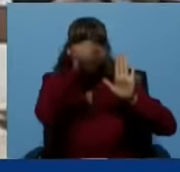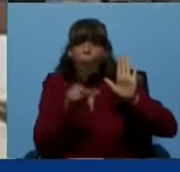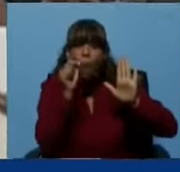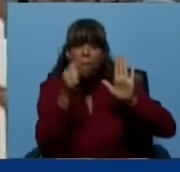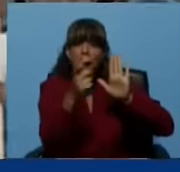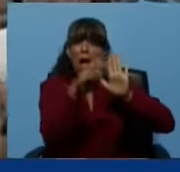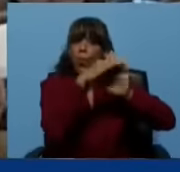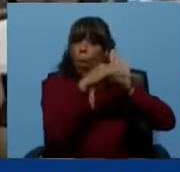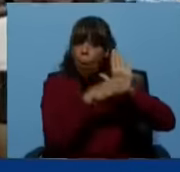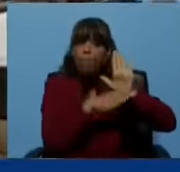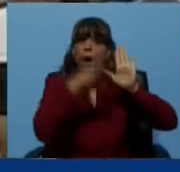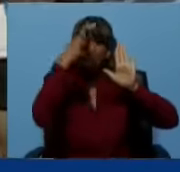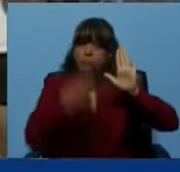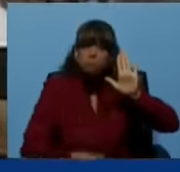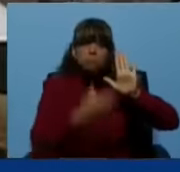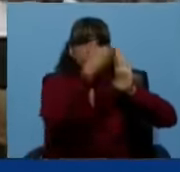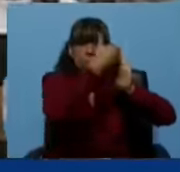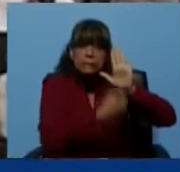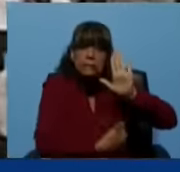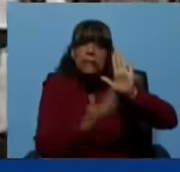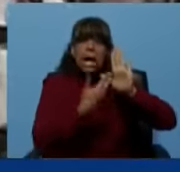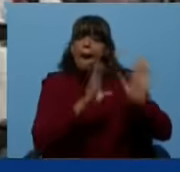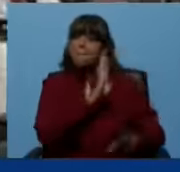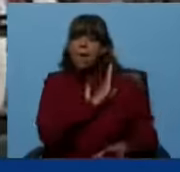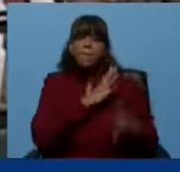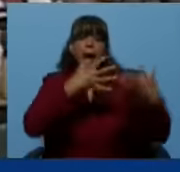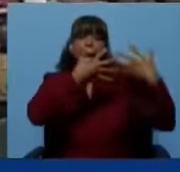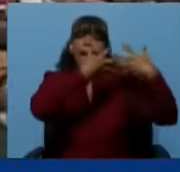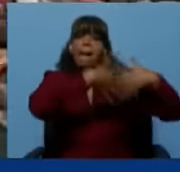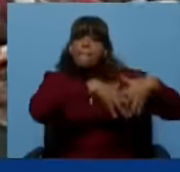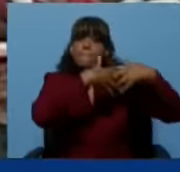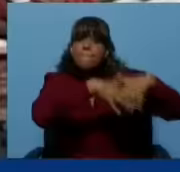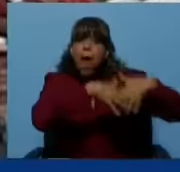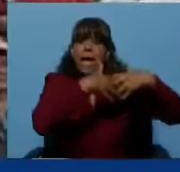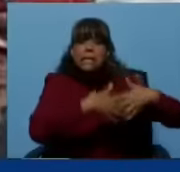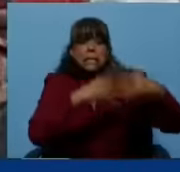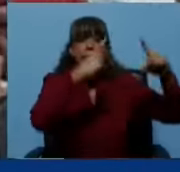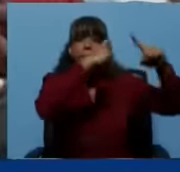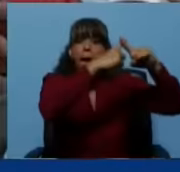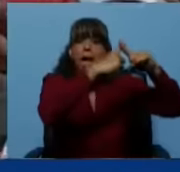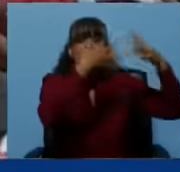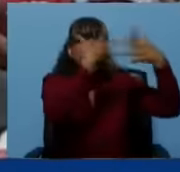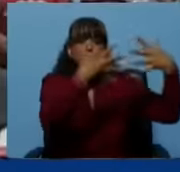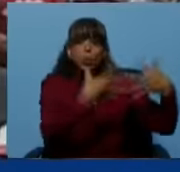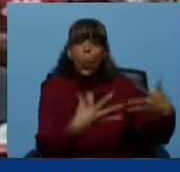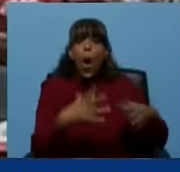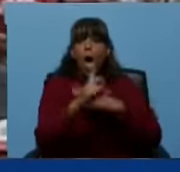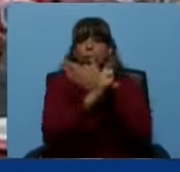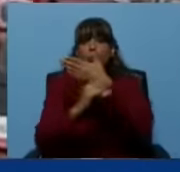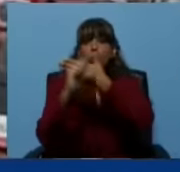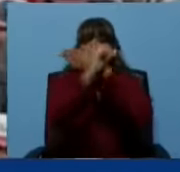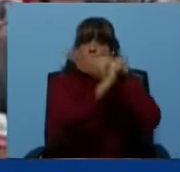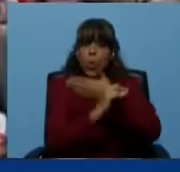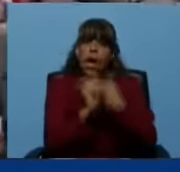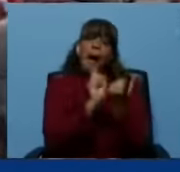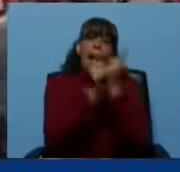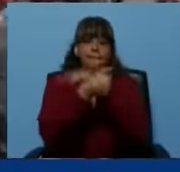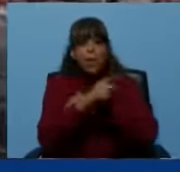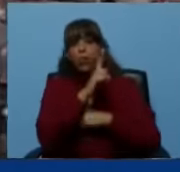Todas las normas de la propia red social Twitter, hoy conocida como